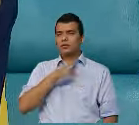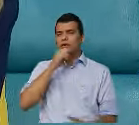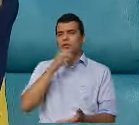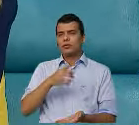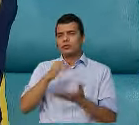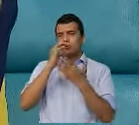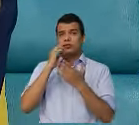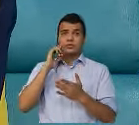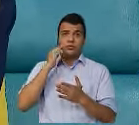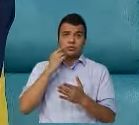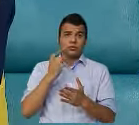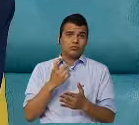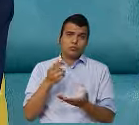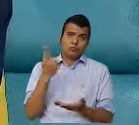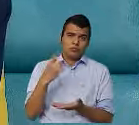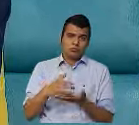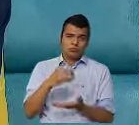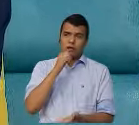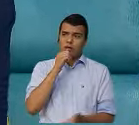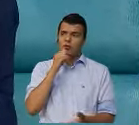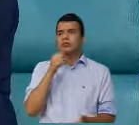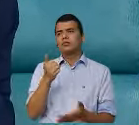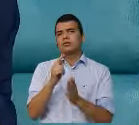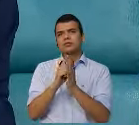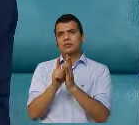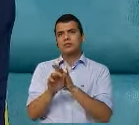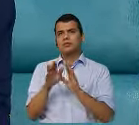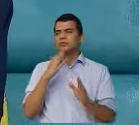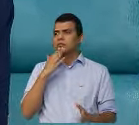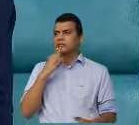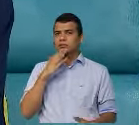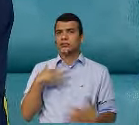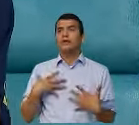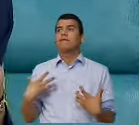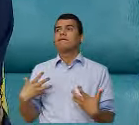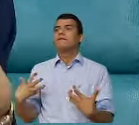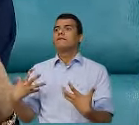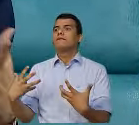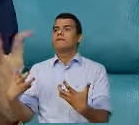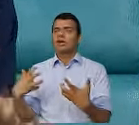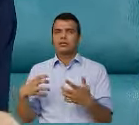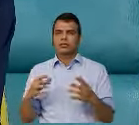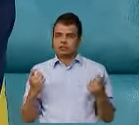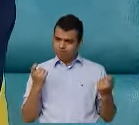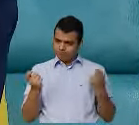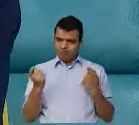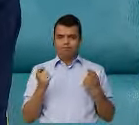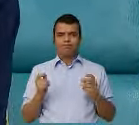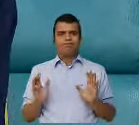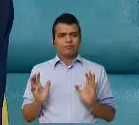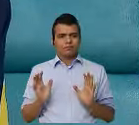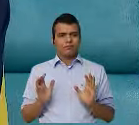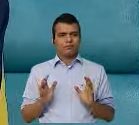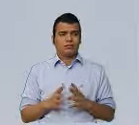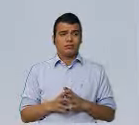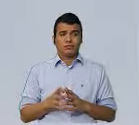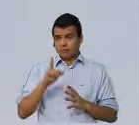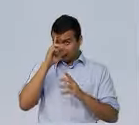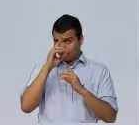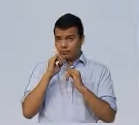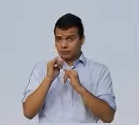limón o un vaso con agua, y esperar 10 minutos para que no haya tanta necesidad o tanta ansiedad por comer. Bueno, de acuerdo, el